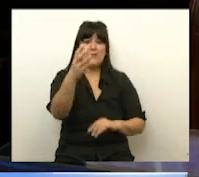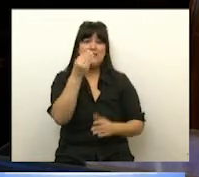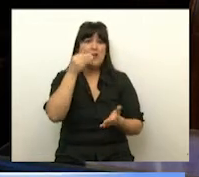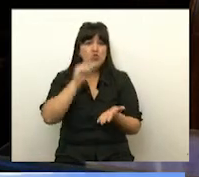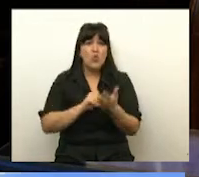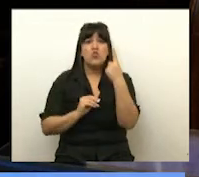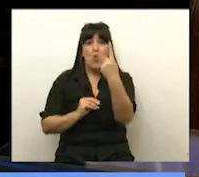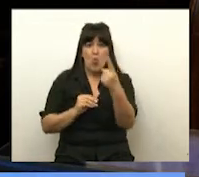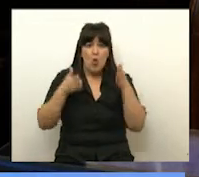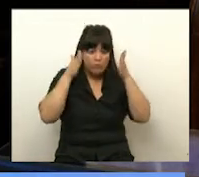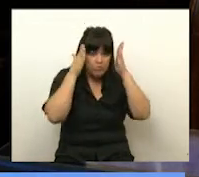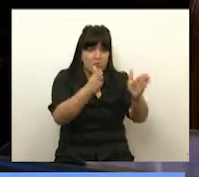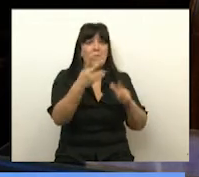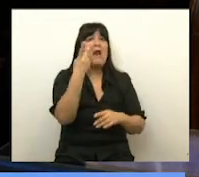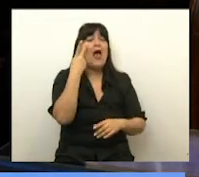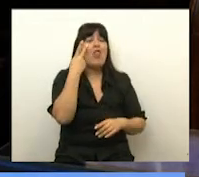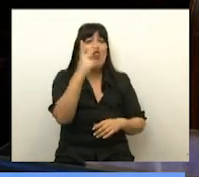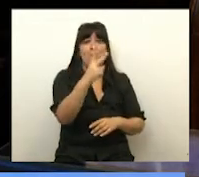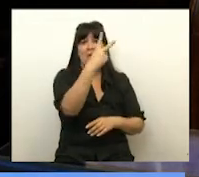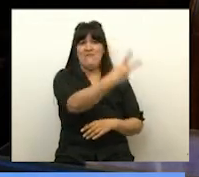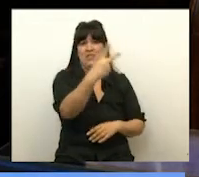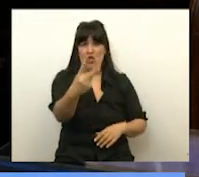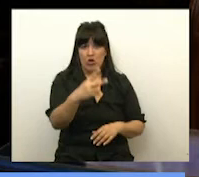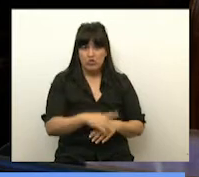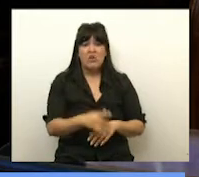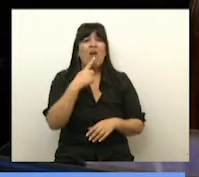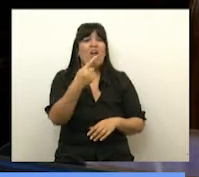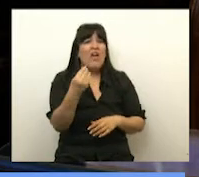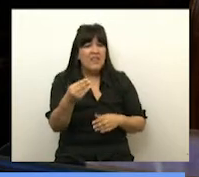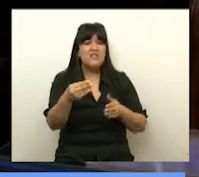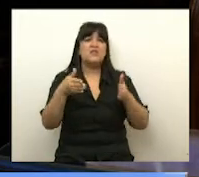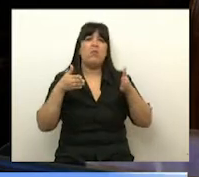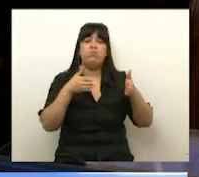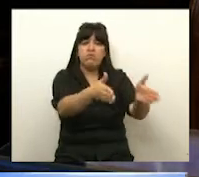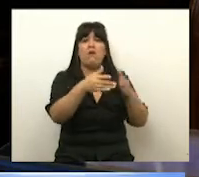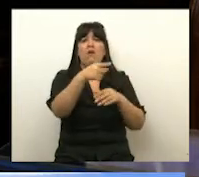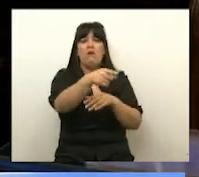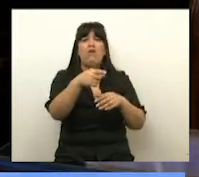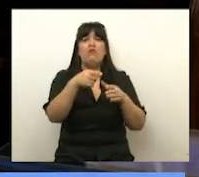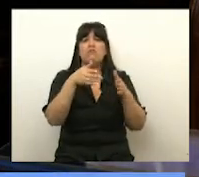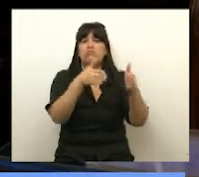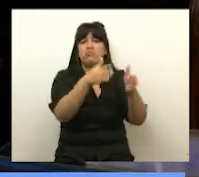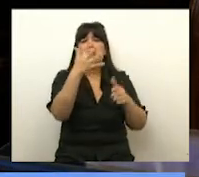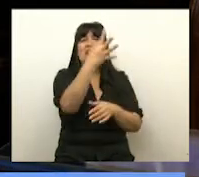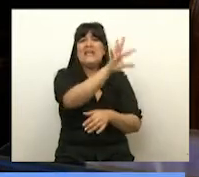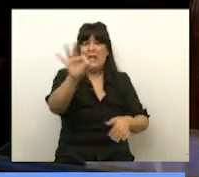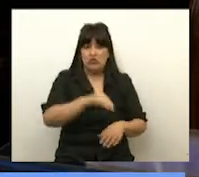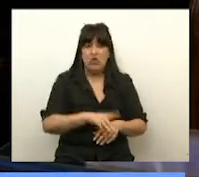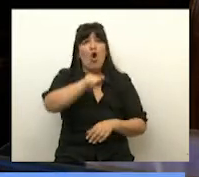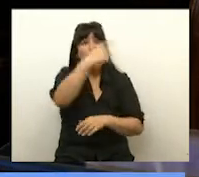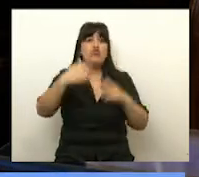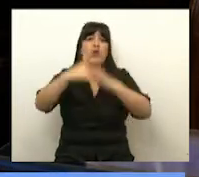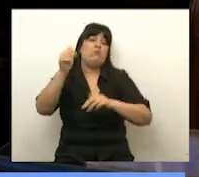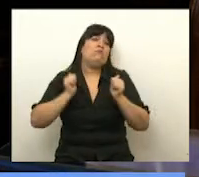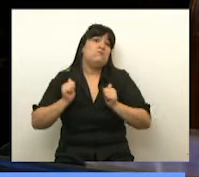una está proyectada para el 2022, que es el nodo de la interconexión con la línea de 500, y otra gran obra